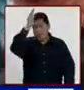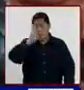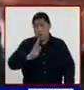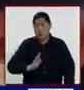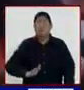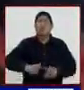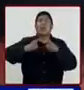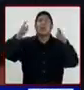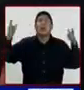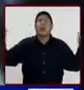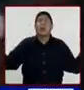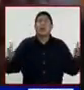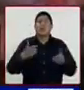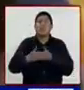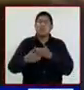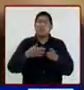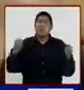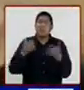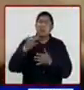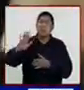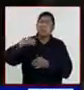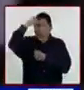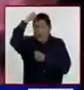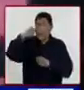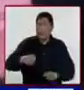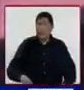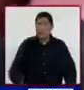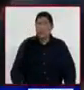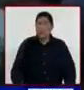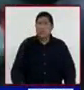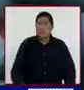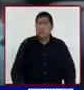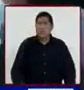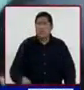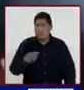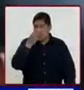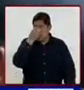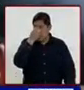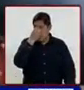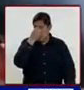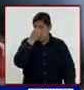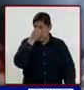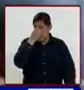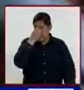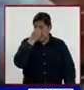que su miedo de un masista. Señor, por favor, concreto.